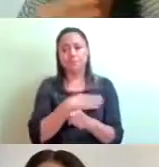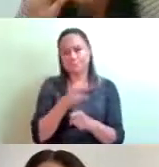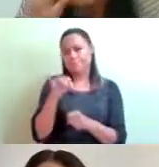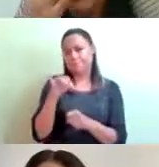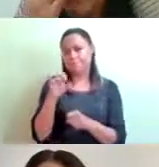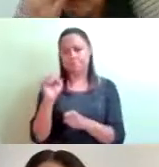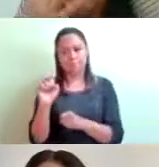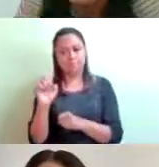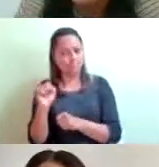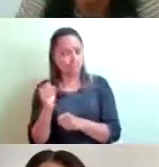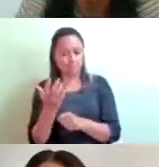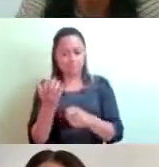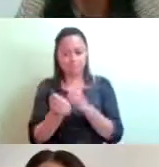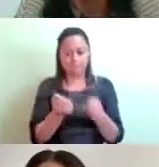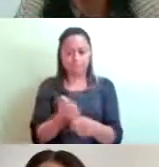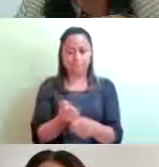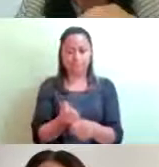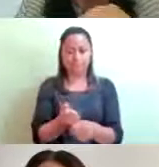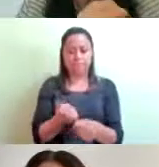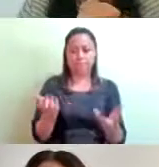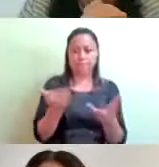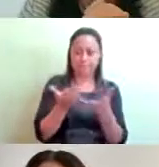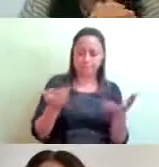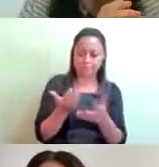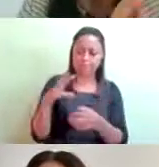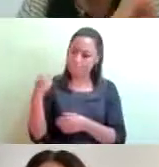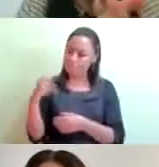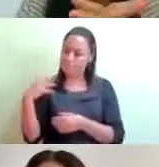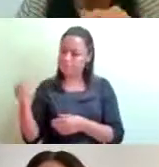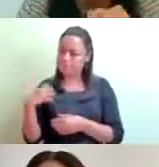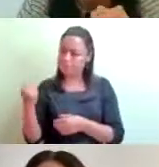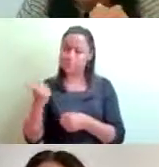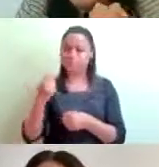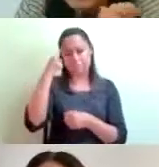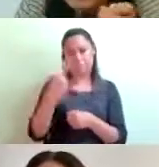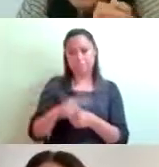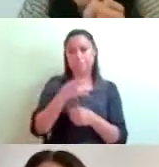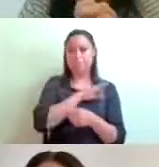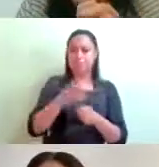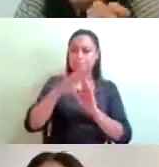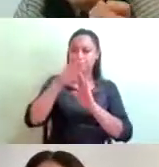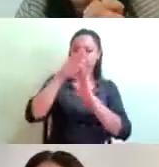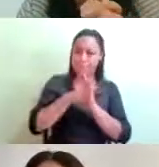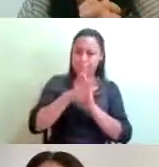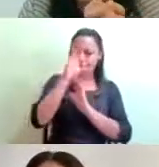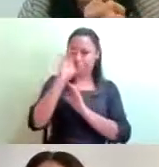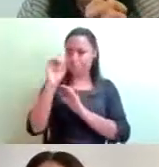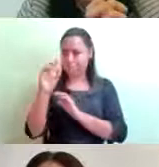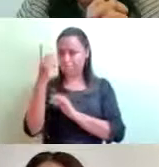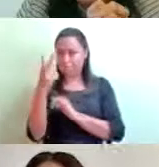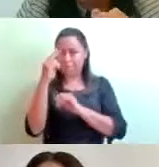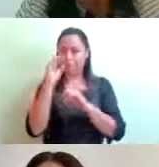años haciendo esfuerzos multilaterales para poder contrarrestar las concentraciones de carbono en la